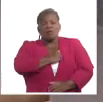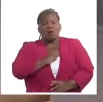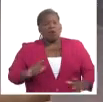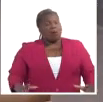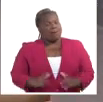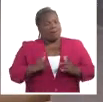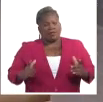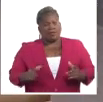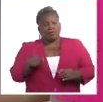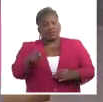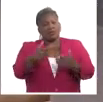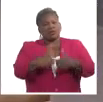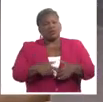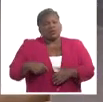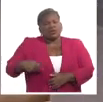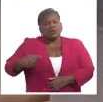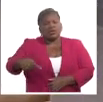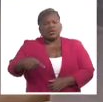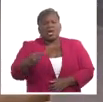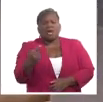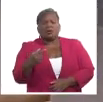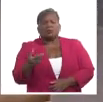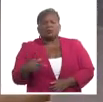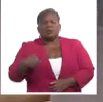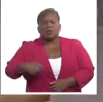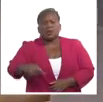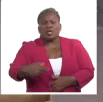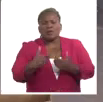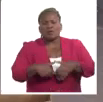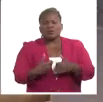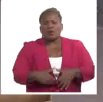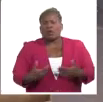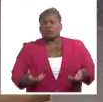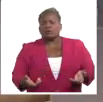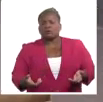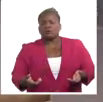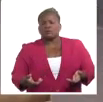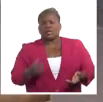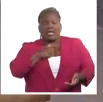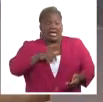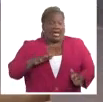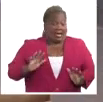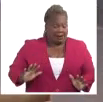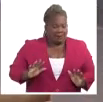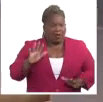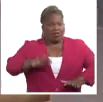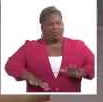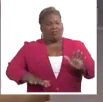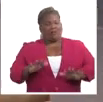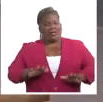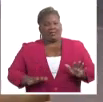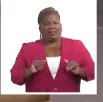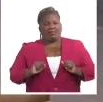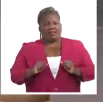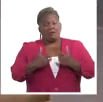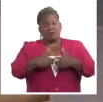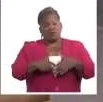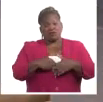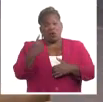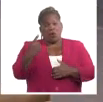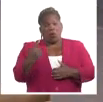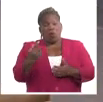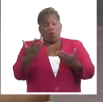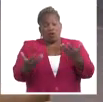¿Cuánto han tenido que producir diariamente? Bueno, nosotros producimos, por ejemplo, según las producciones que sean, cuando es de 1 kilogramo,